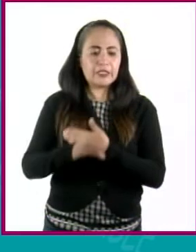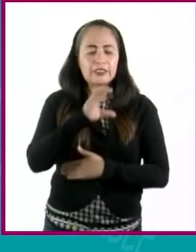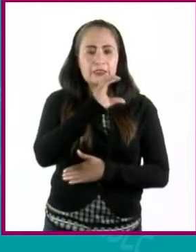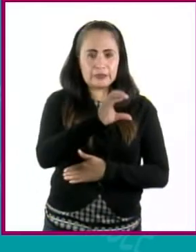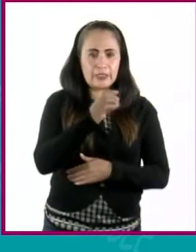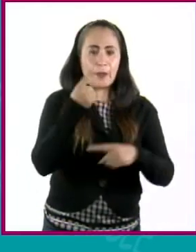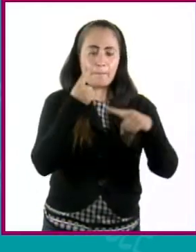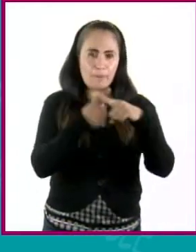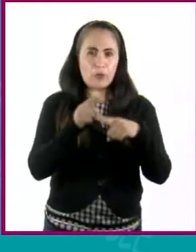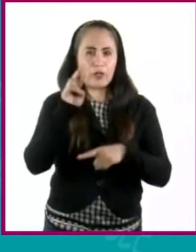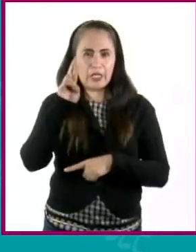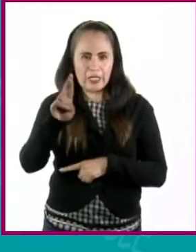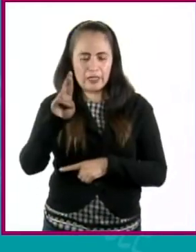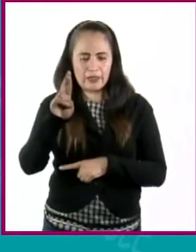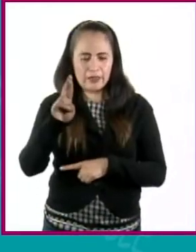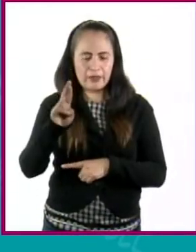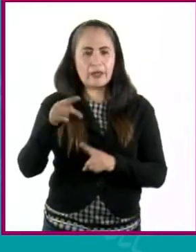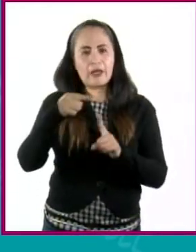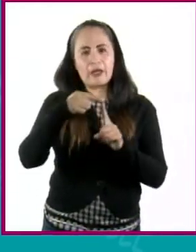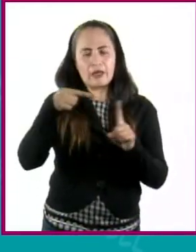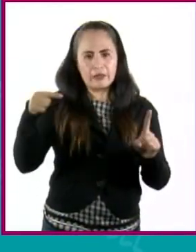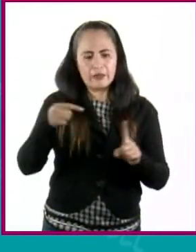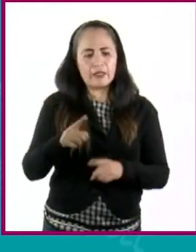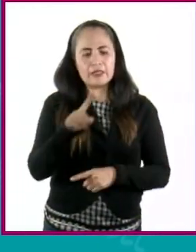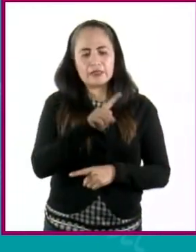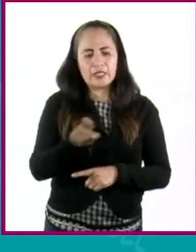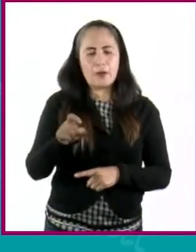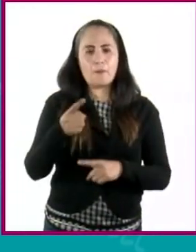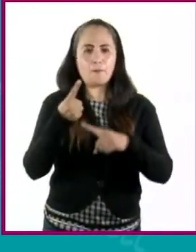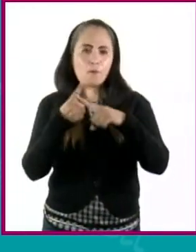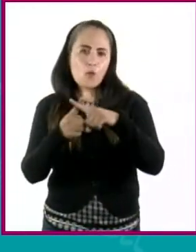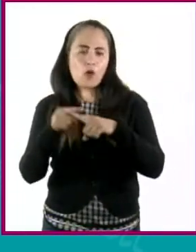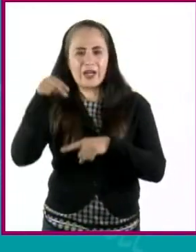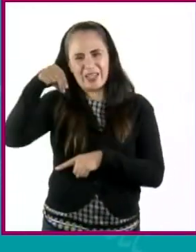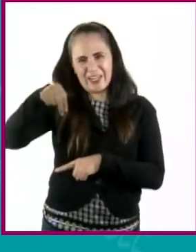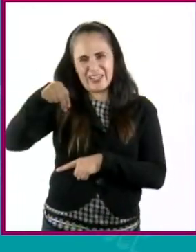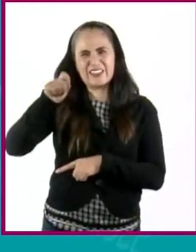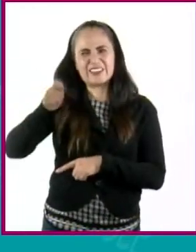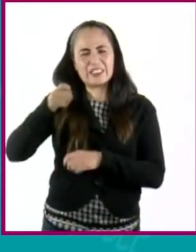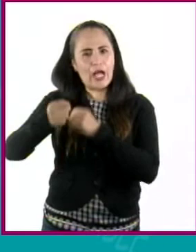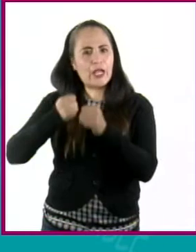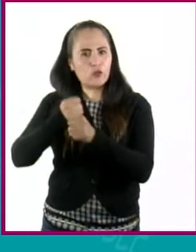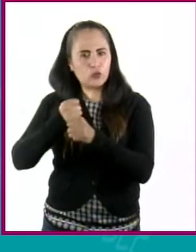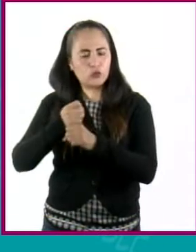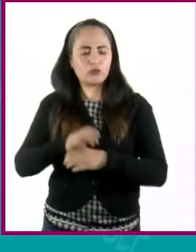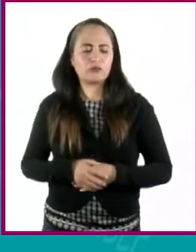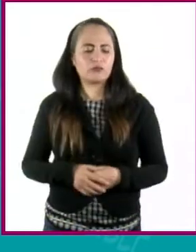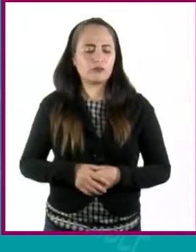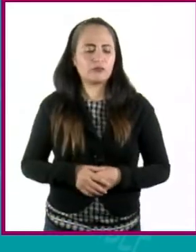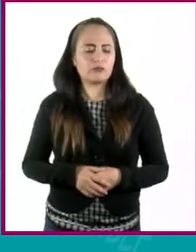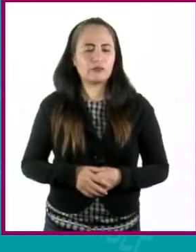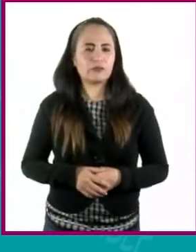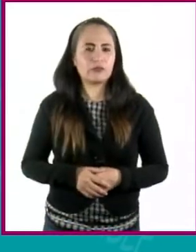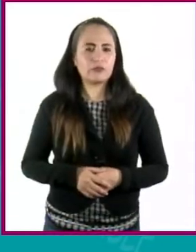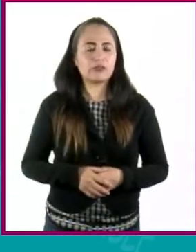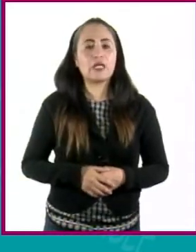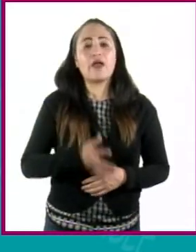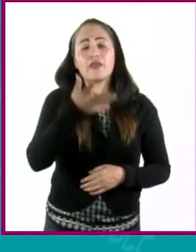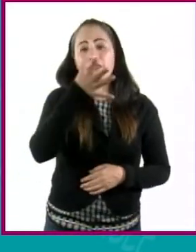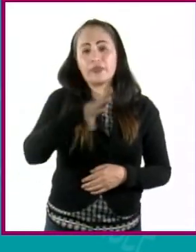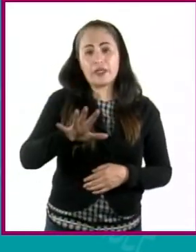el porcentaje R como decimal por el número de años. Por ejemplo, los intereses generados con un